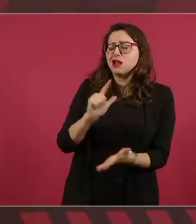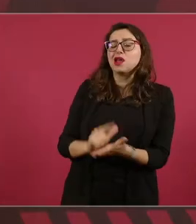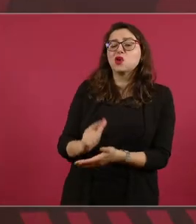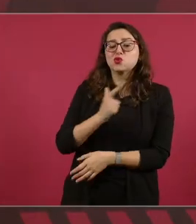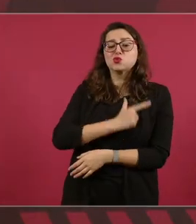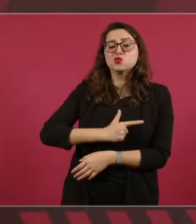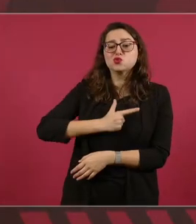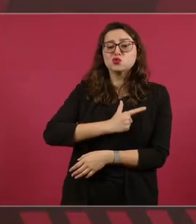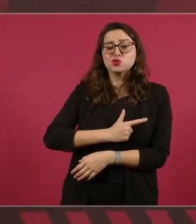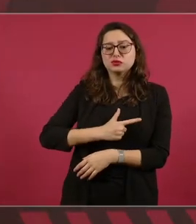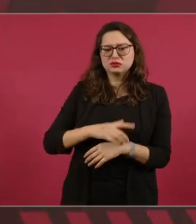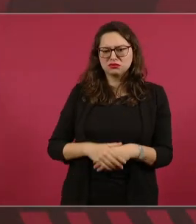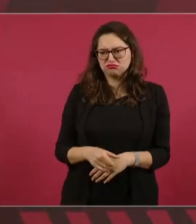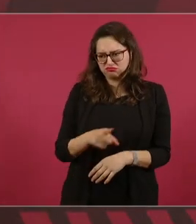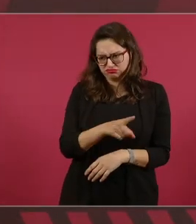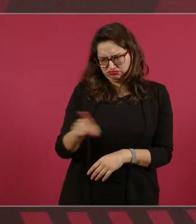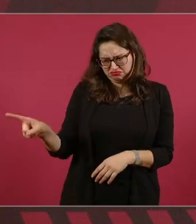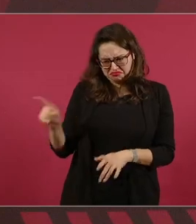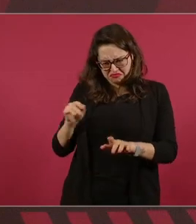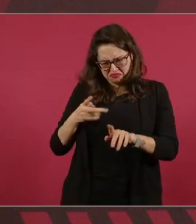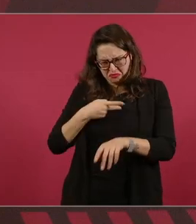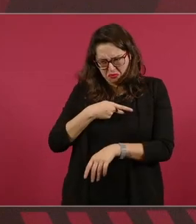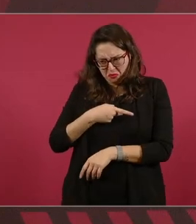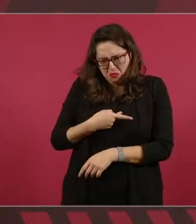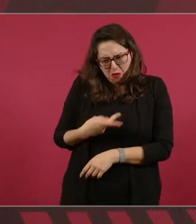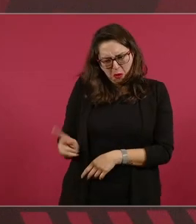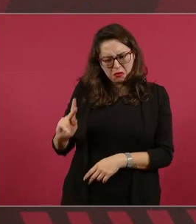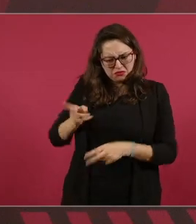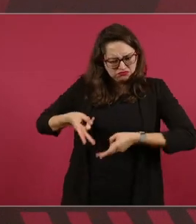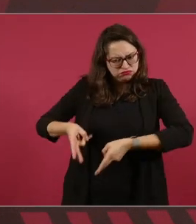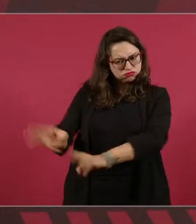porque son clasistas.